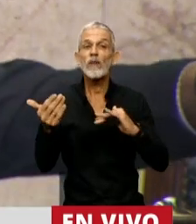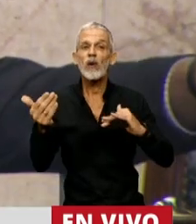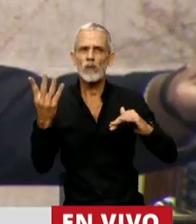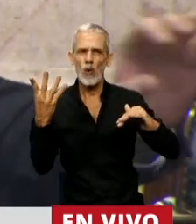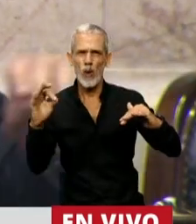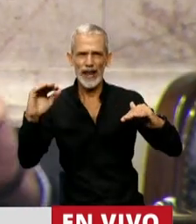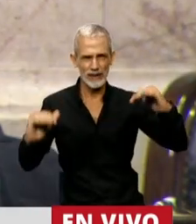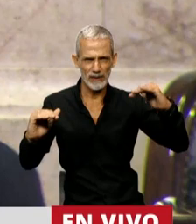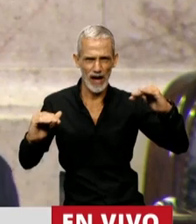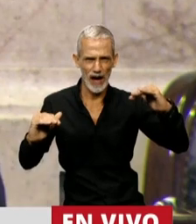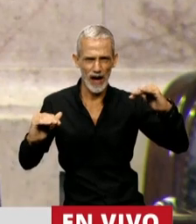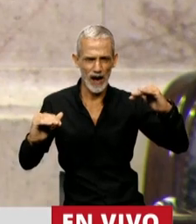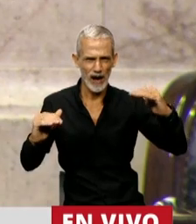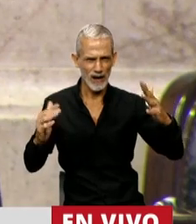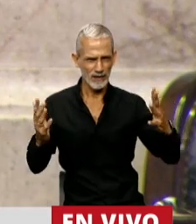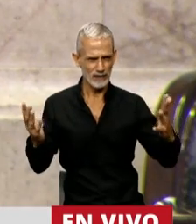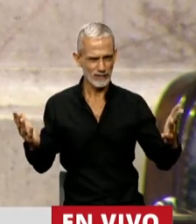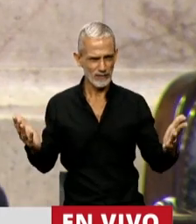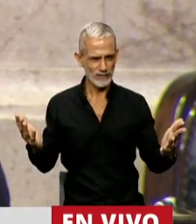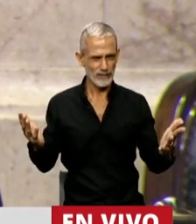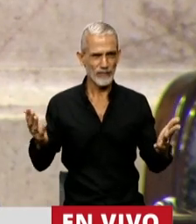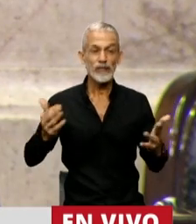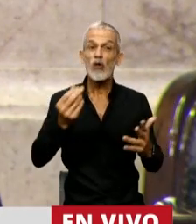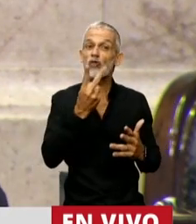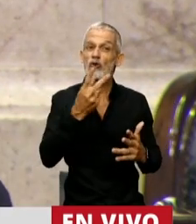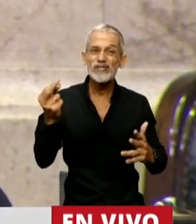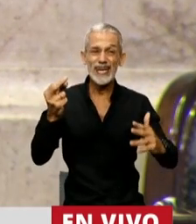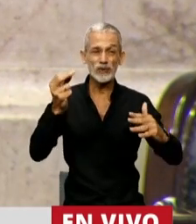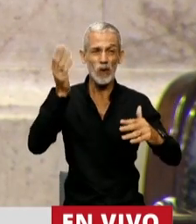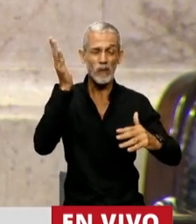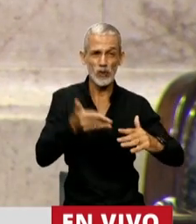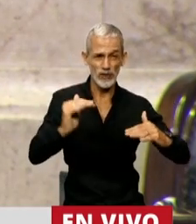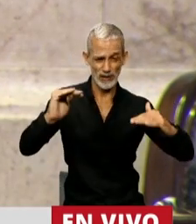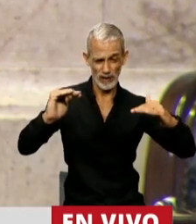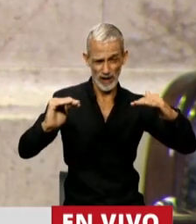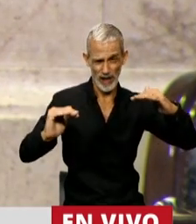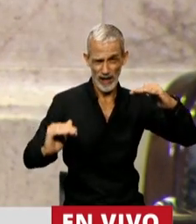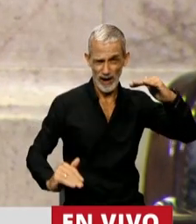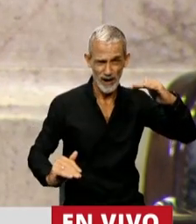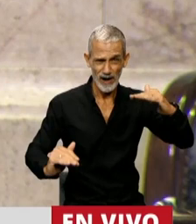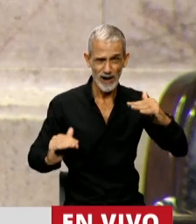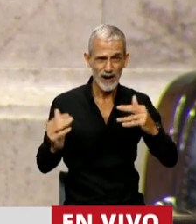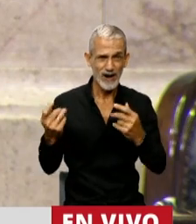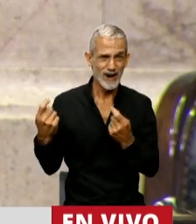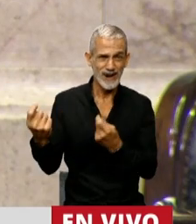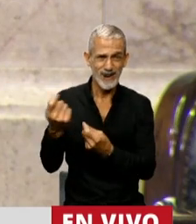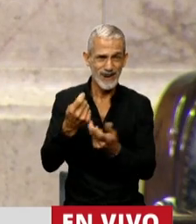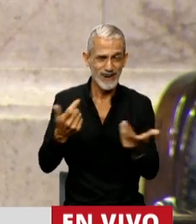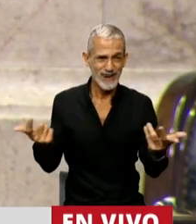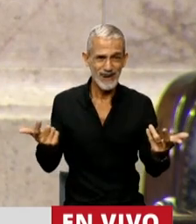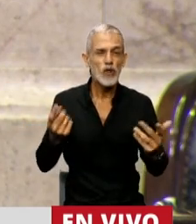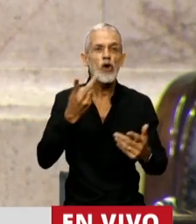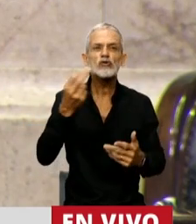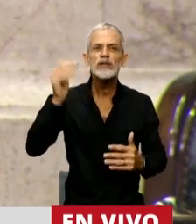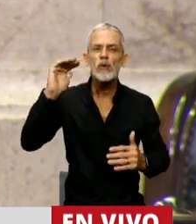40 han tenido más de un 200 por ciento de devaluación un más de